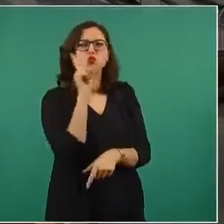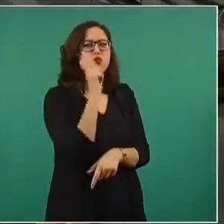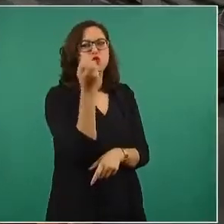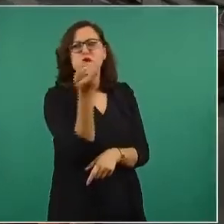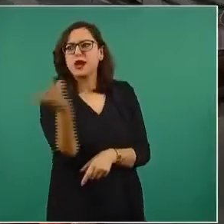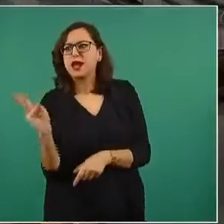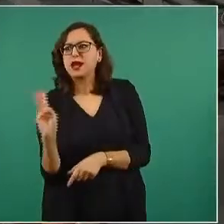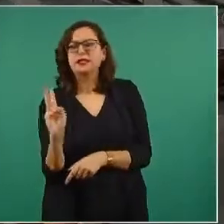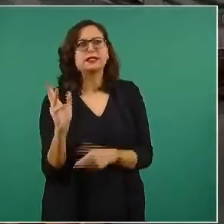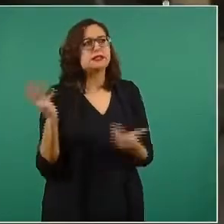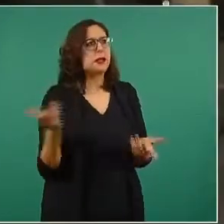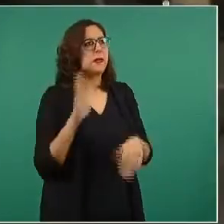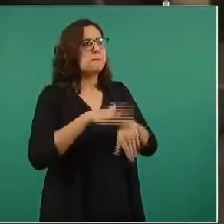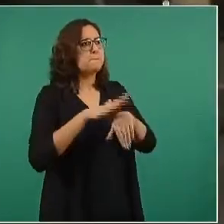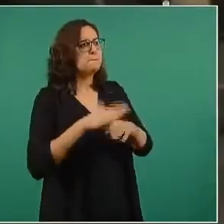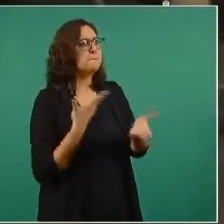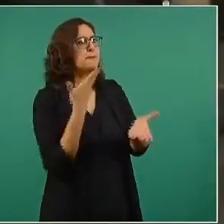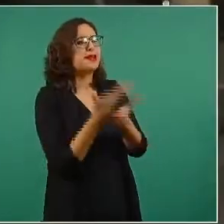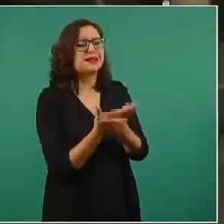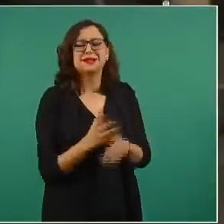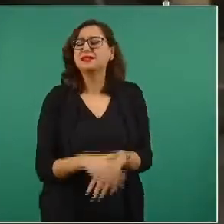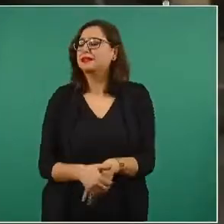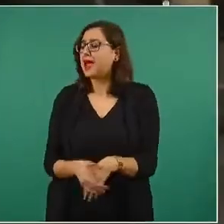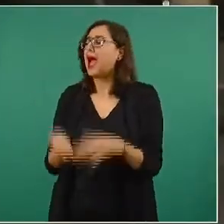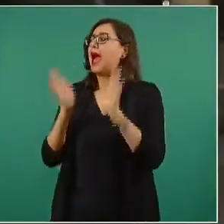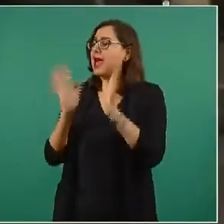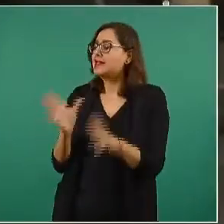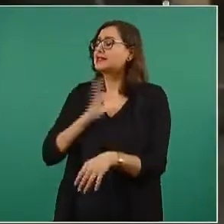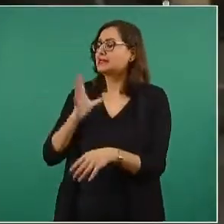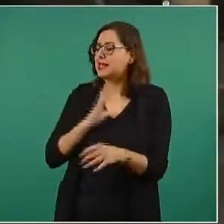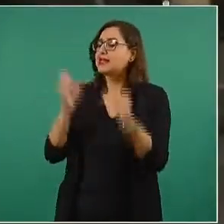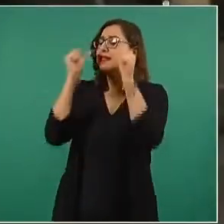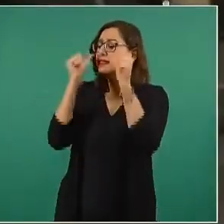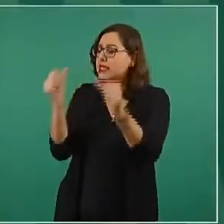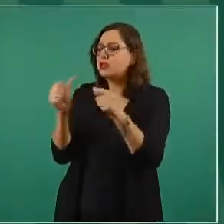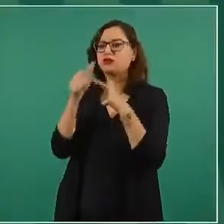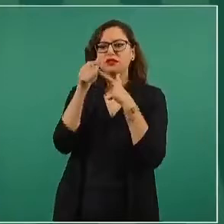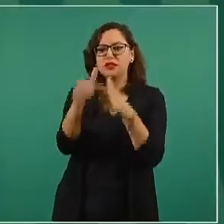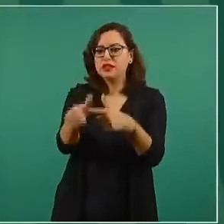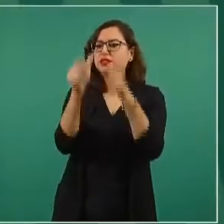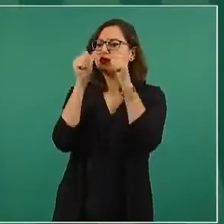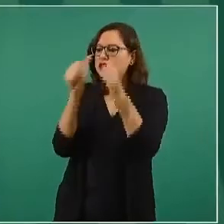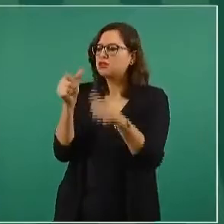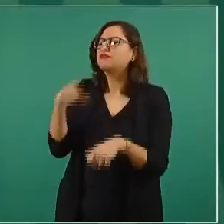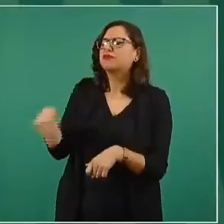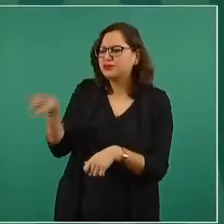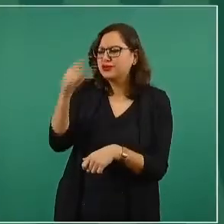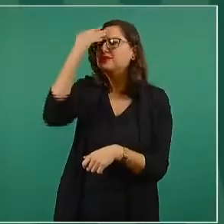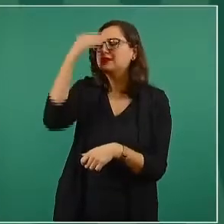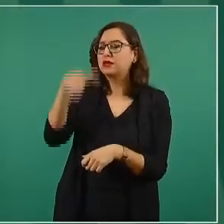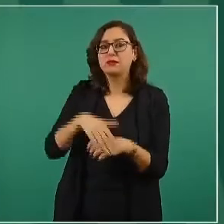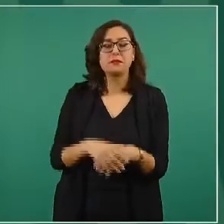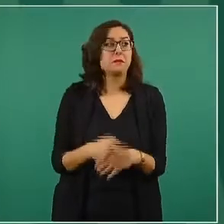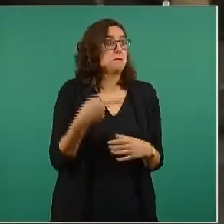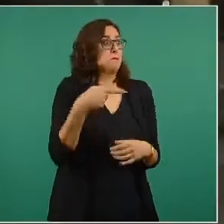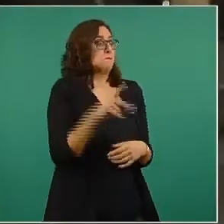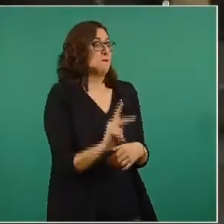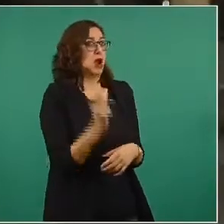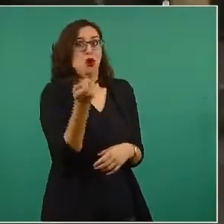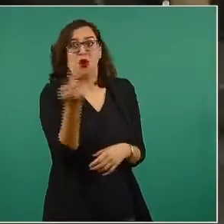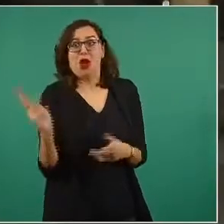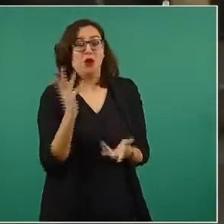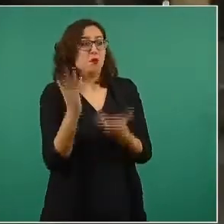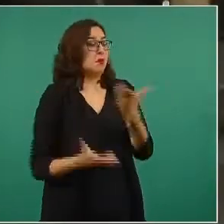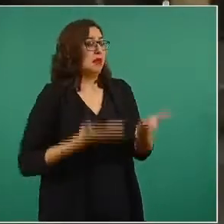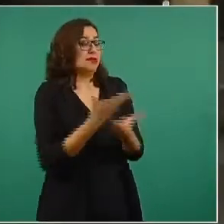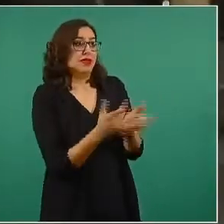pues estaban solicitando. Están siendo atendidos y van a seguir siendo atendidos y ellos lo saben. No, pues son los que lo están planteando.